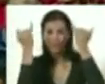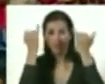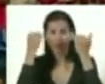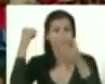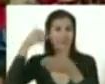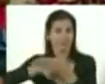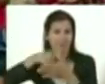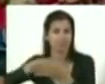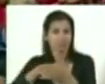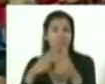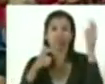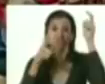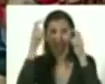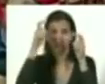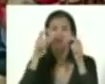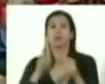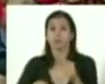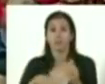la lealtad